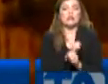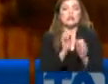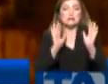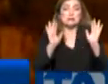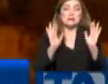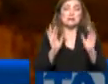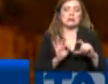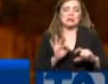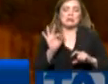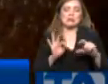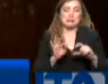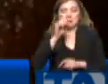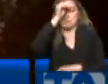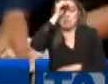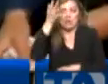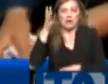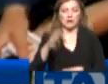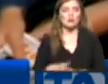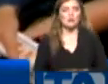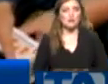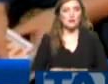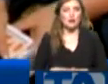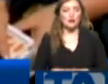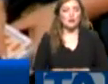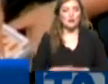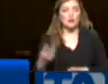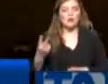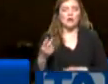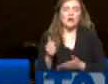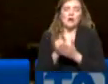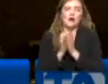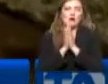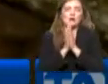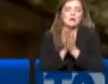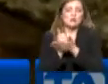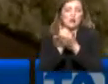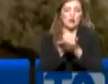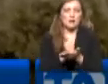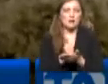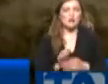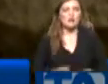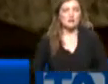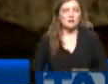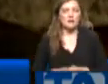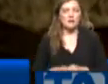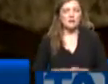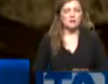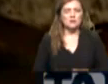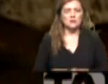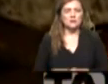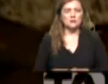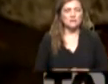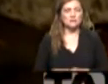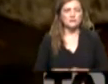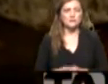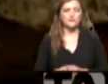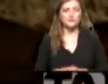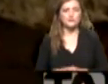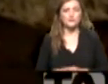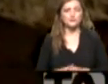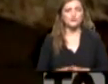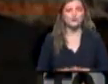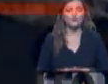Es otro dato que no hay. Miguel Ángel y Luis esperan que a ellos llegue pronto su única oportunidad. Luisa María Heredia, 24 horas.